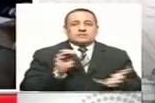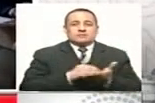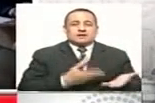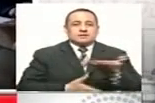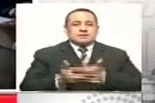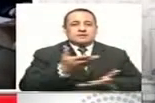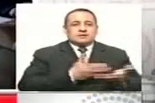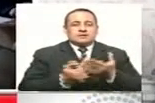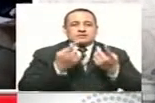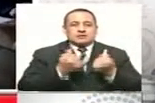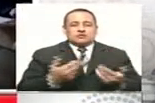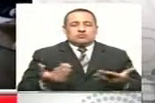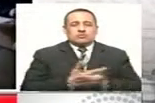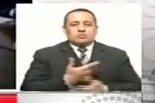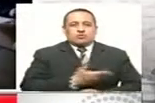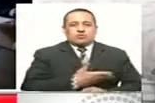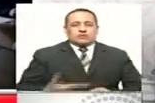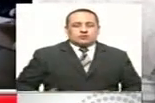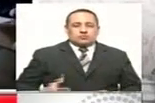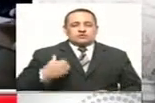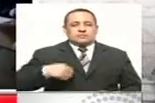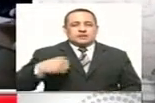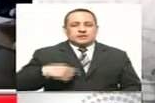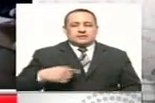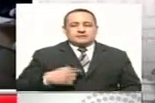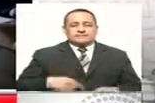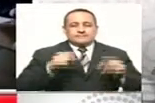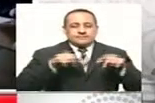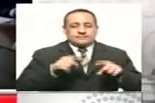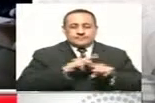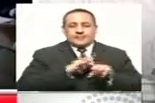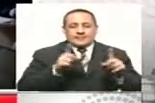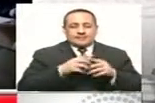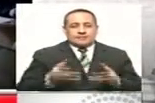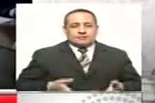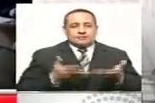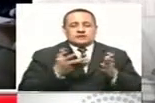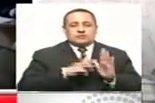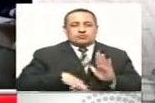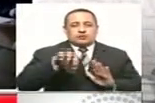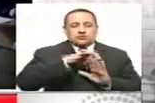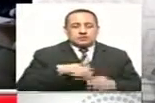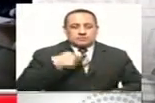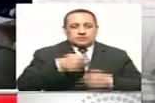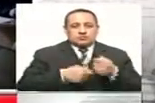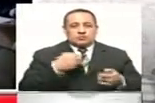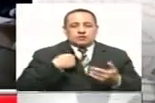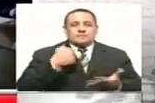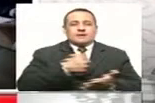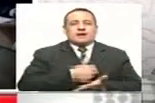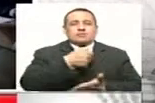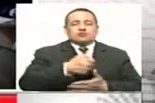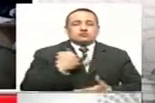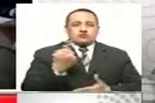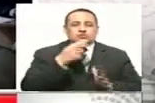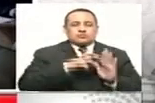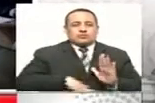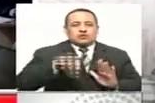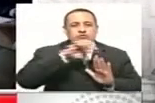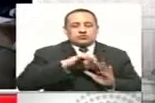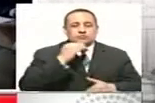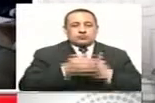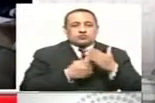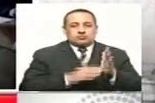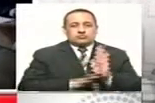transferencias financieras a nuevos gobiernos locales. Esta no asignación de proyectos de inversión, porque nosotros financiamos solamente proyectos de inversión